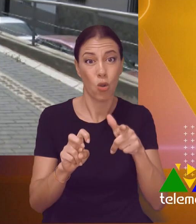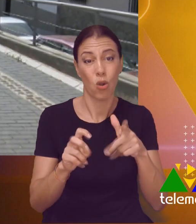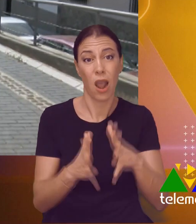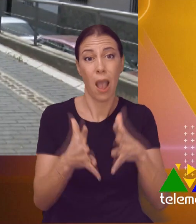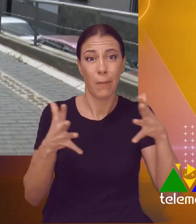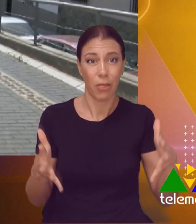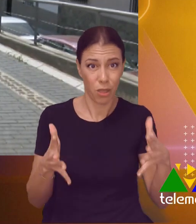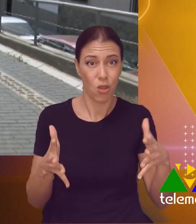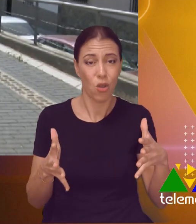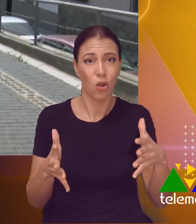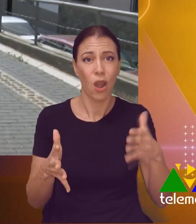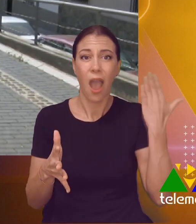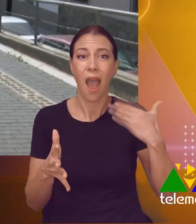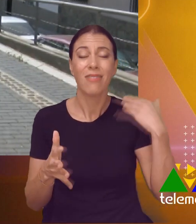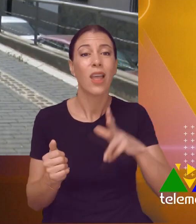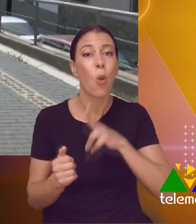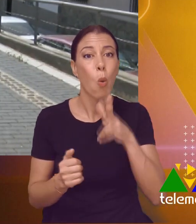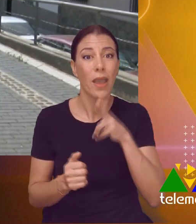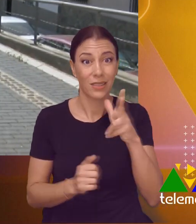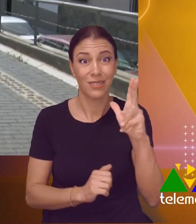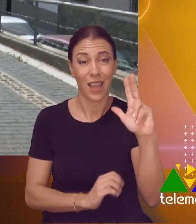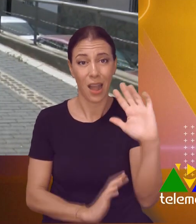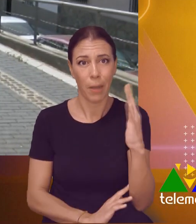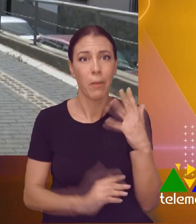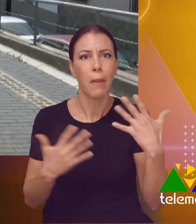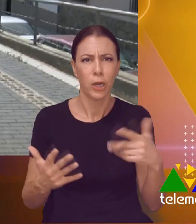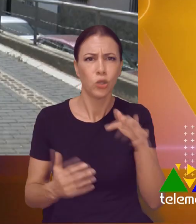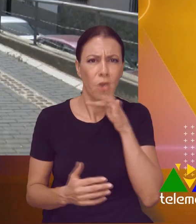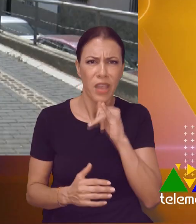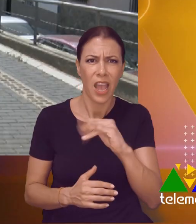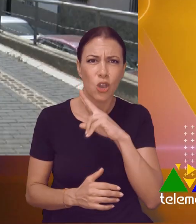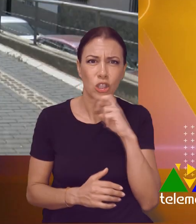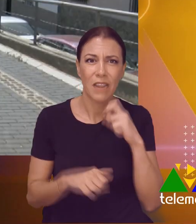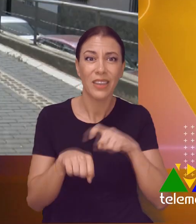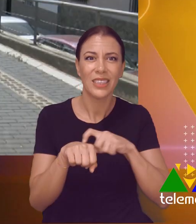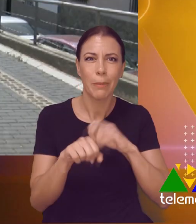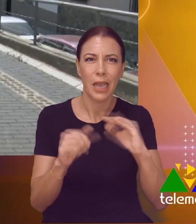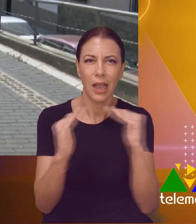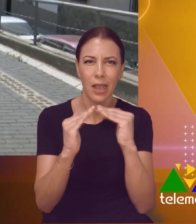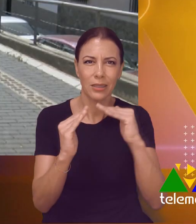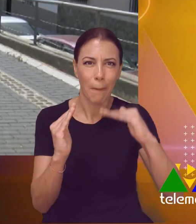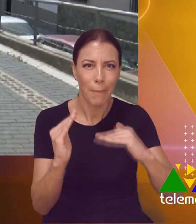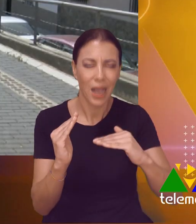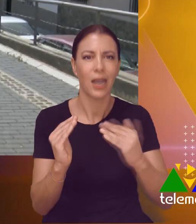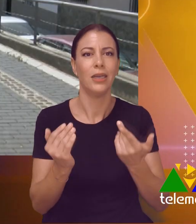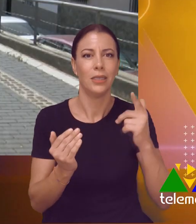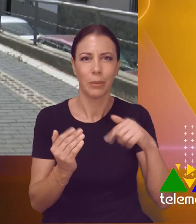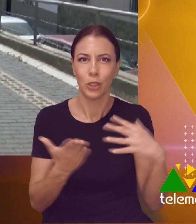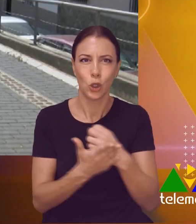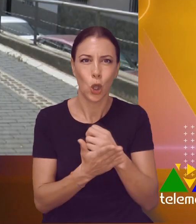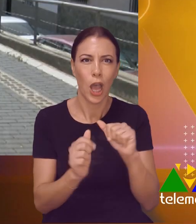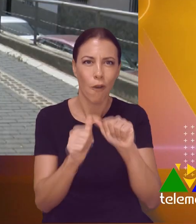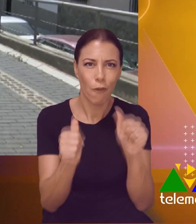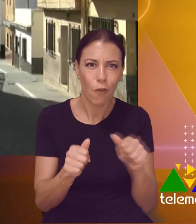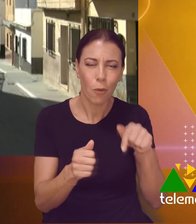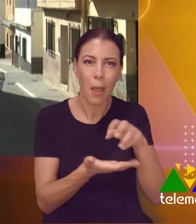hizo con la ampliación, la parte superior de lo que fue la Huerta de La Palma, pero todavía conserva pues las típicas casas bajitas también de todo